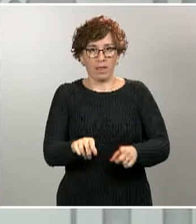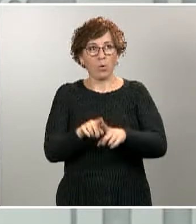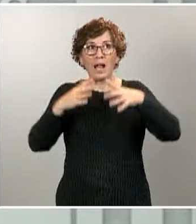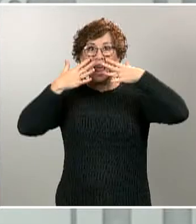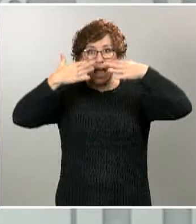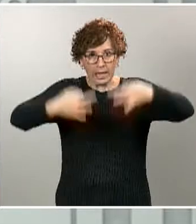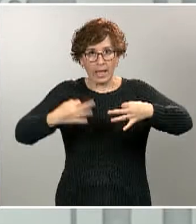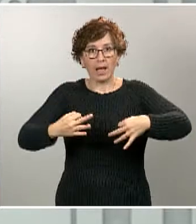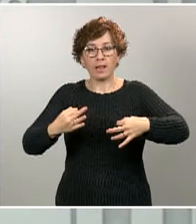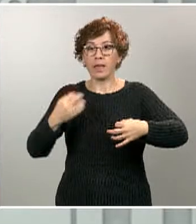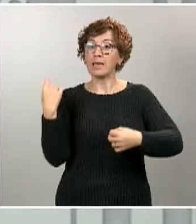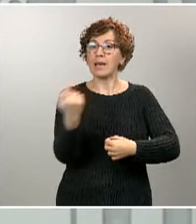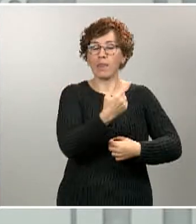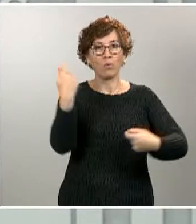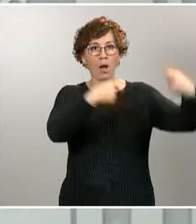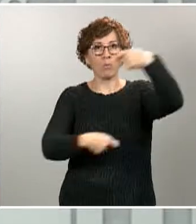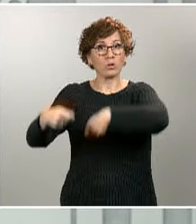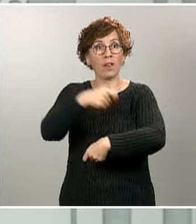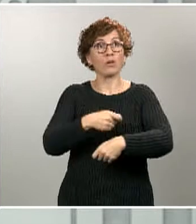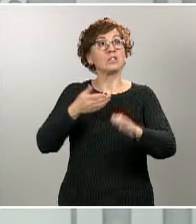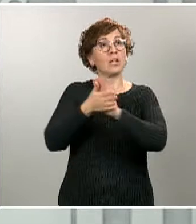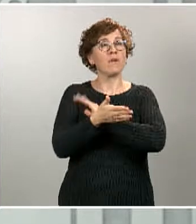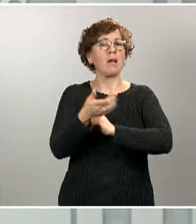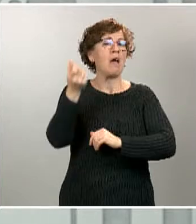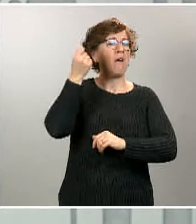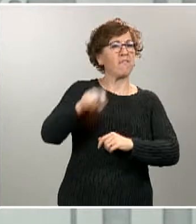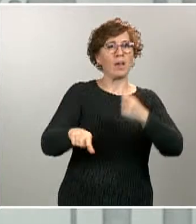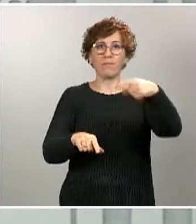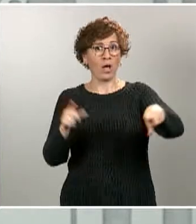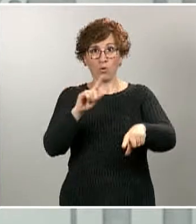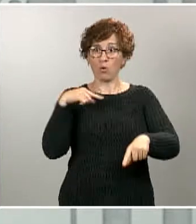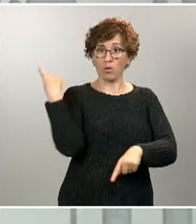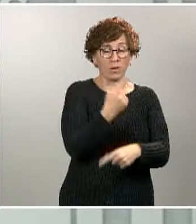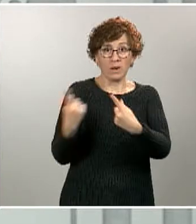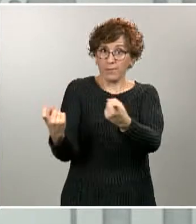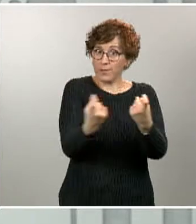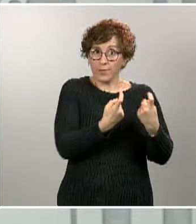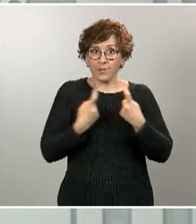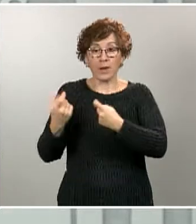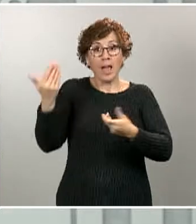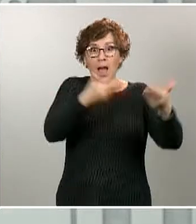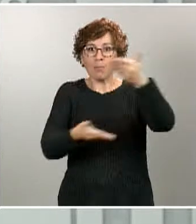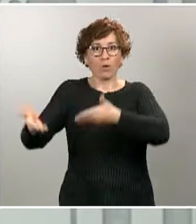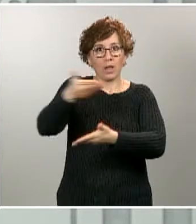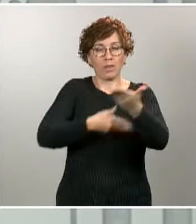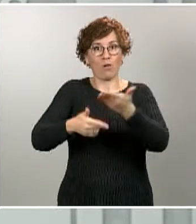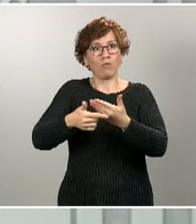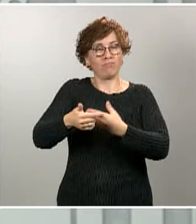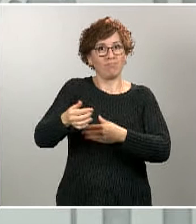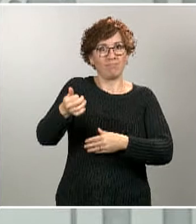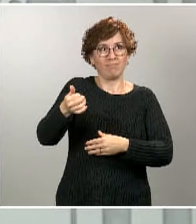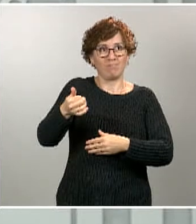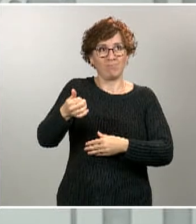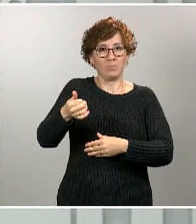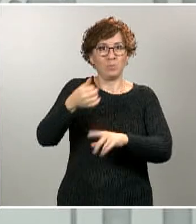sobra nadie, donde todos y todas somos necesarios y, por tanto, sería muy conveniente que empezáramos a caminar en